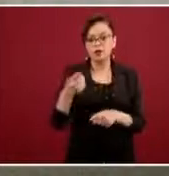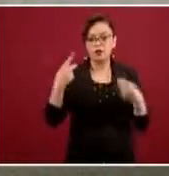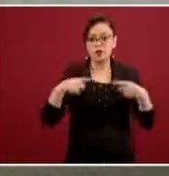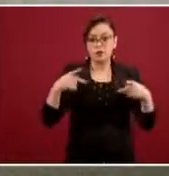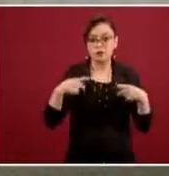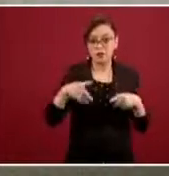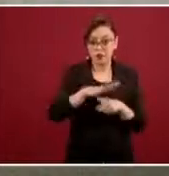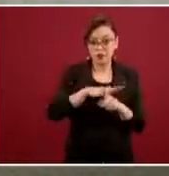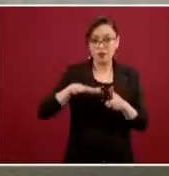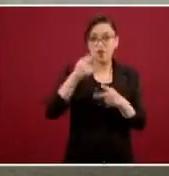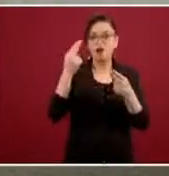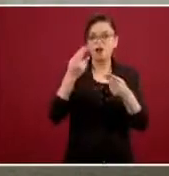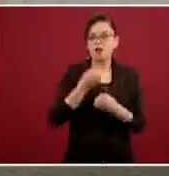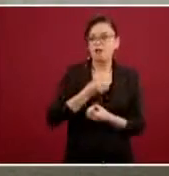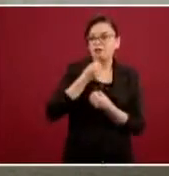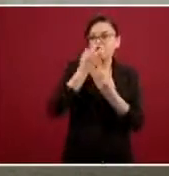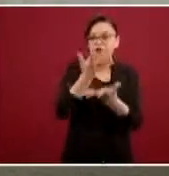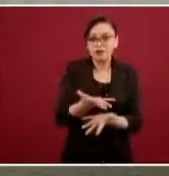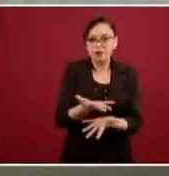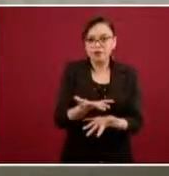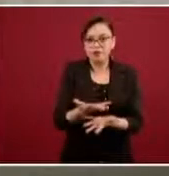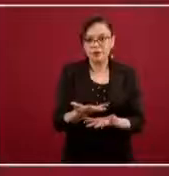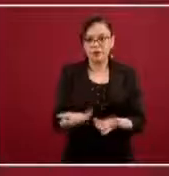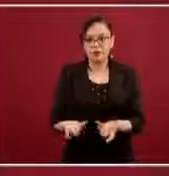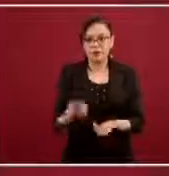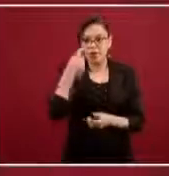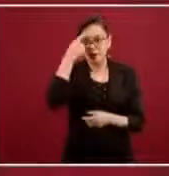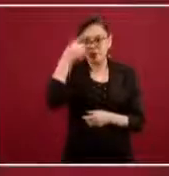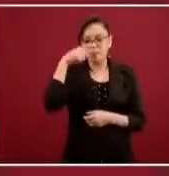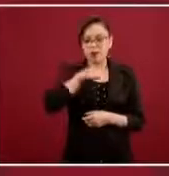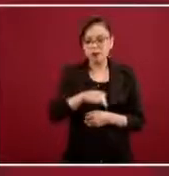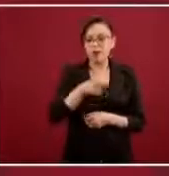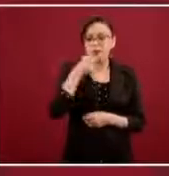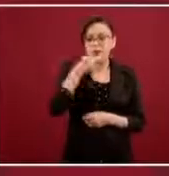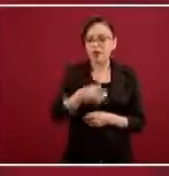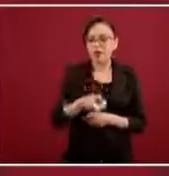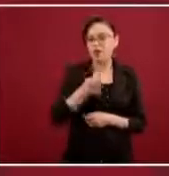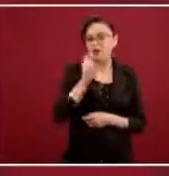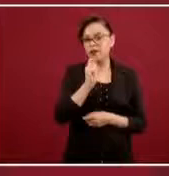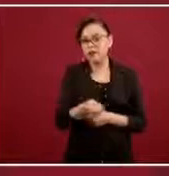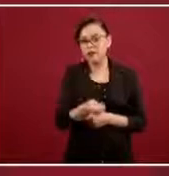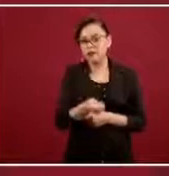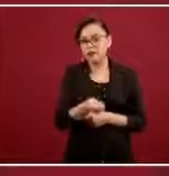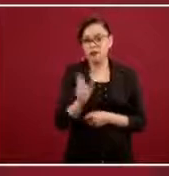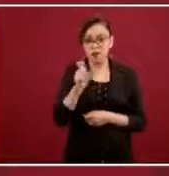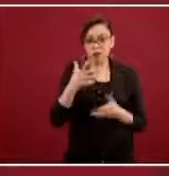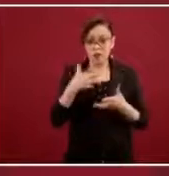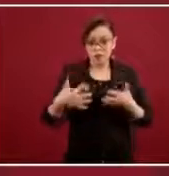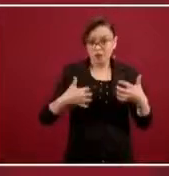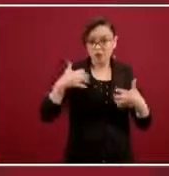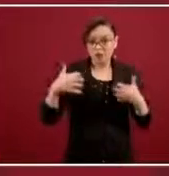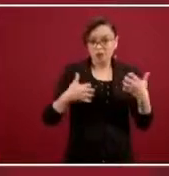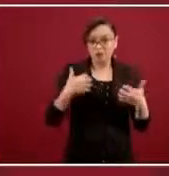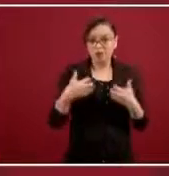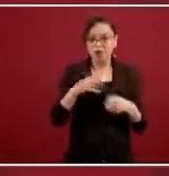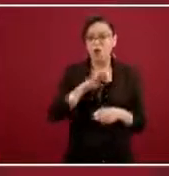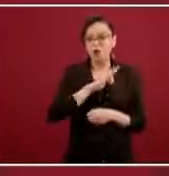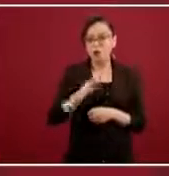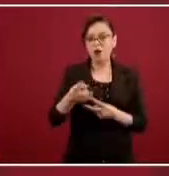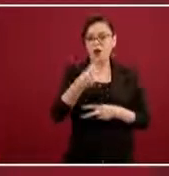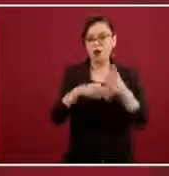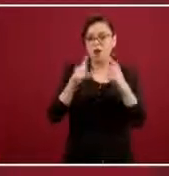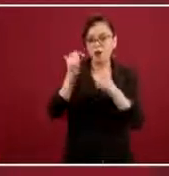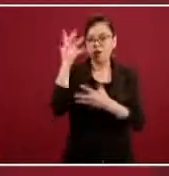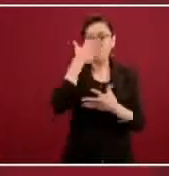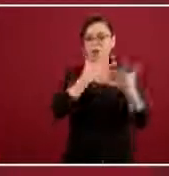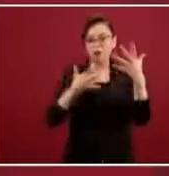mejor expresarse con vehemencia, a lo mejor hacer señalamientos que en un momento de estrés pueden llevar a confusión, sobre todo de